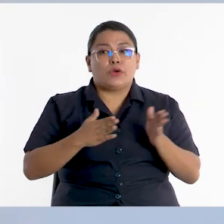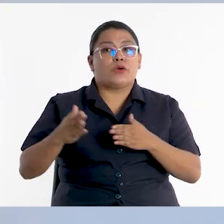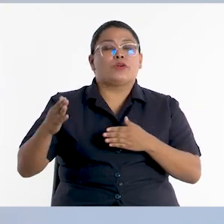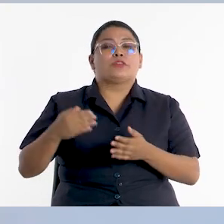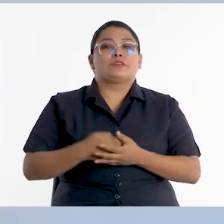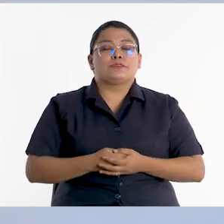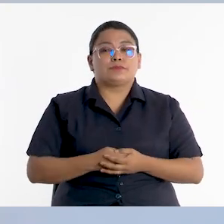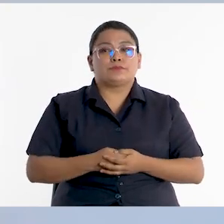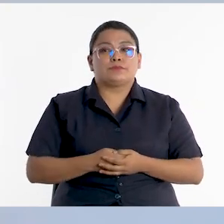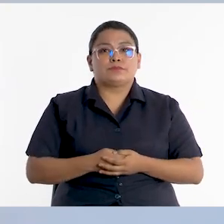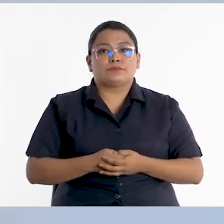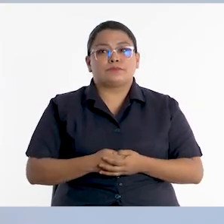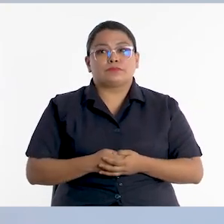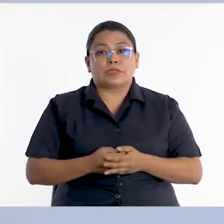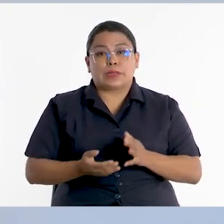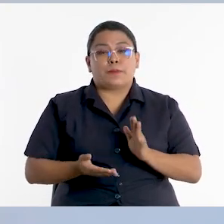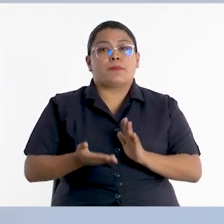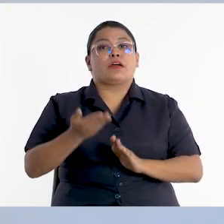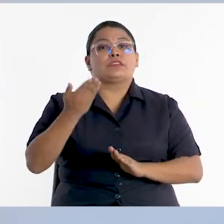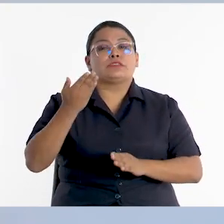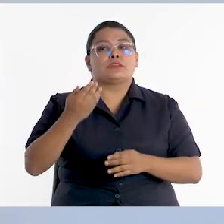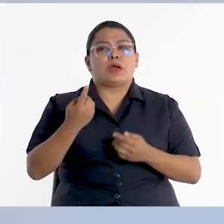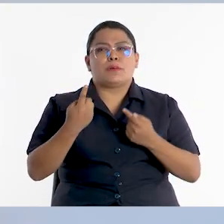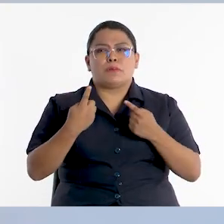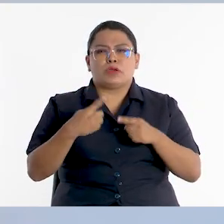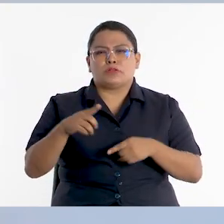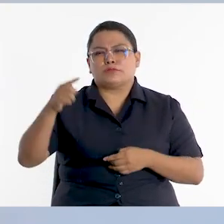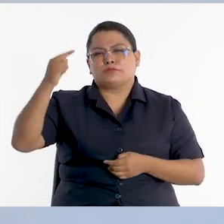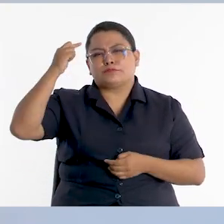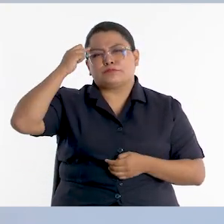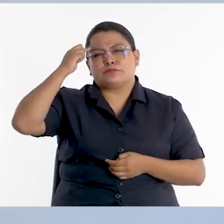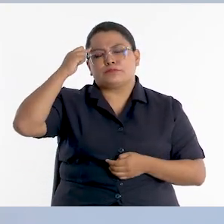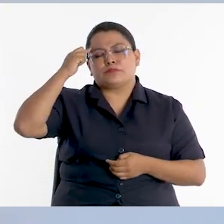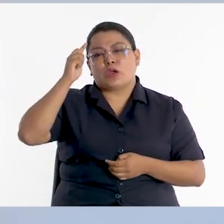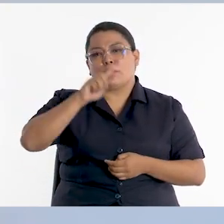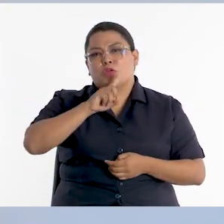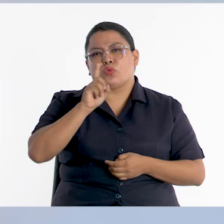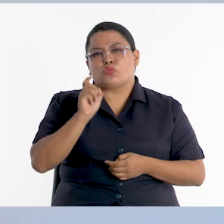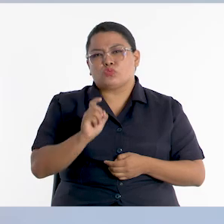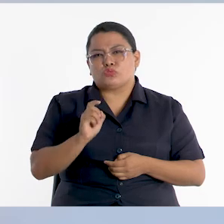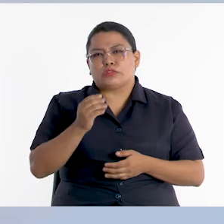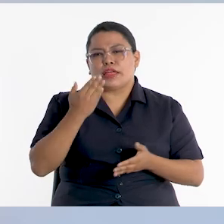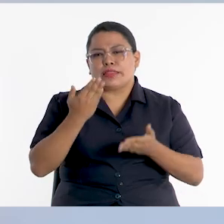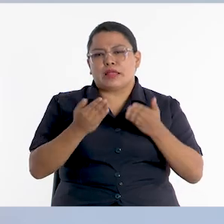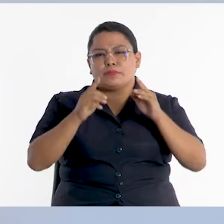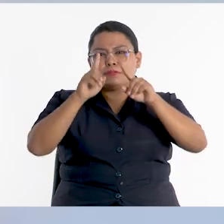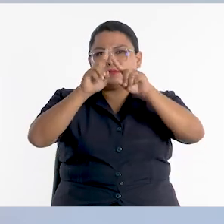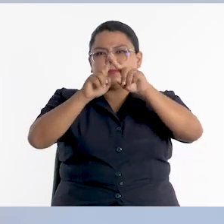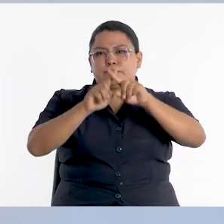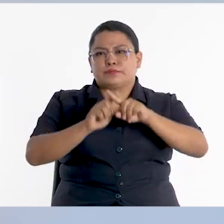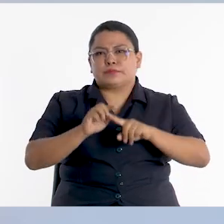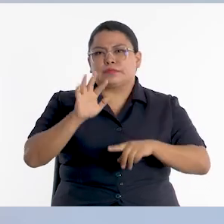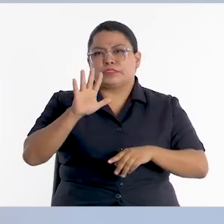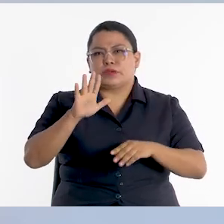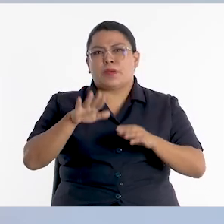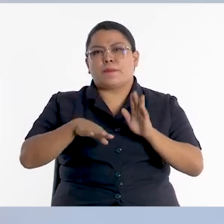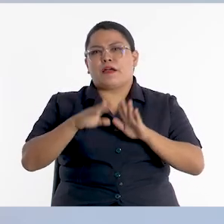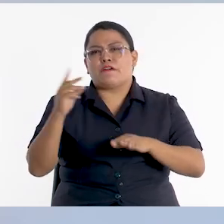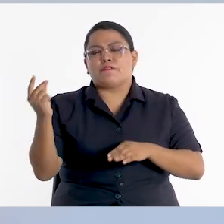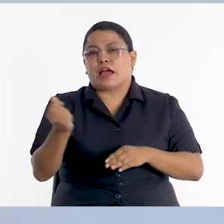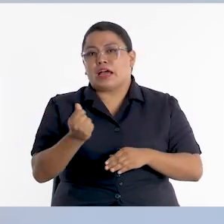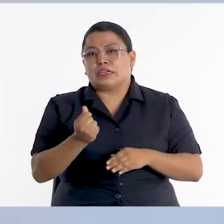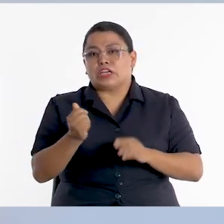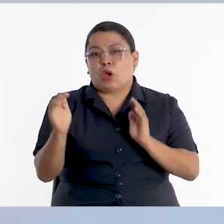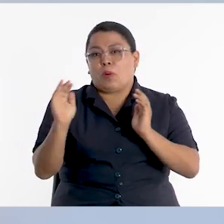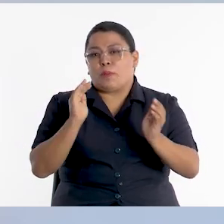orden ascendente. Sin embargo, puedes hacerte la pregunta, ¿será que la tabla del 5 es más fácil